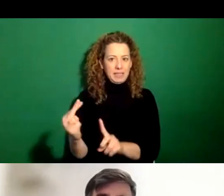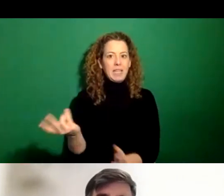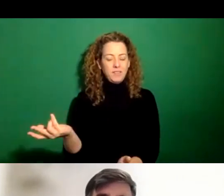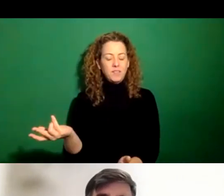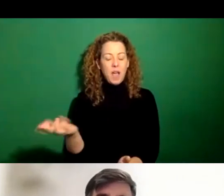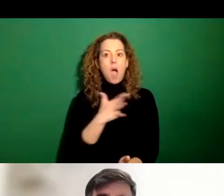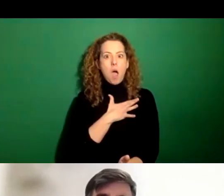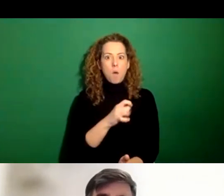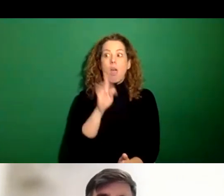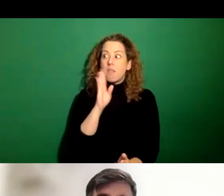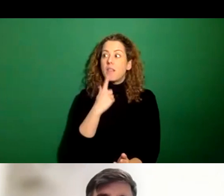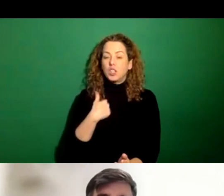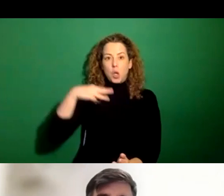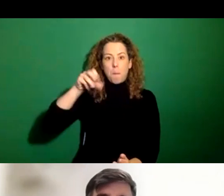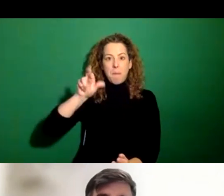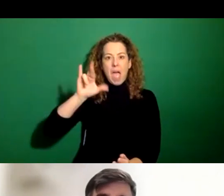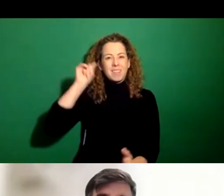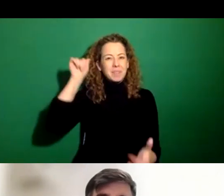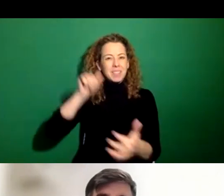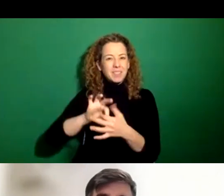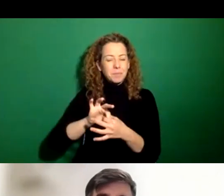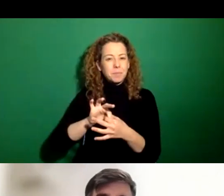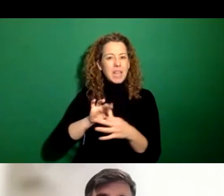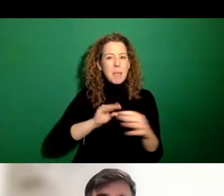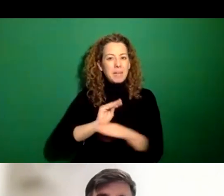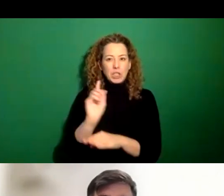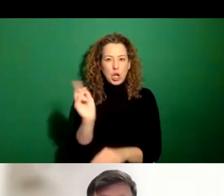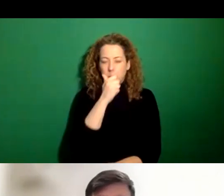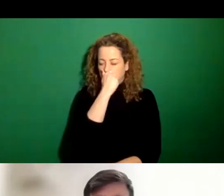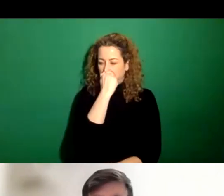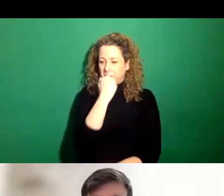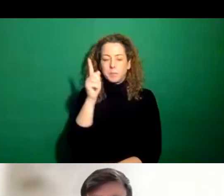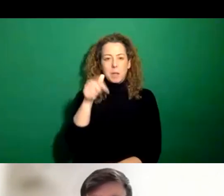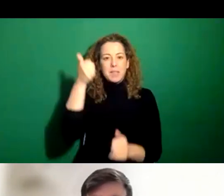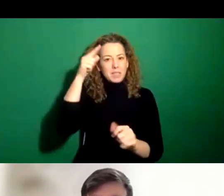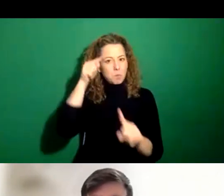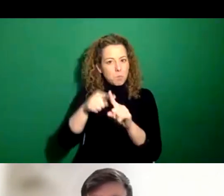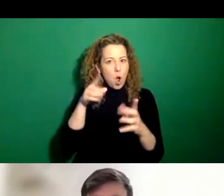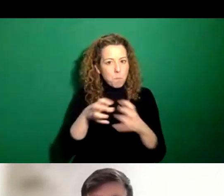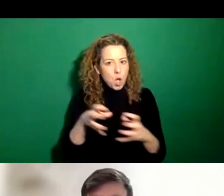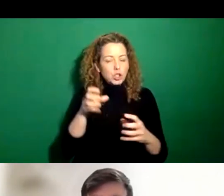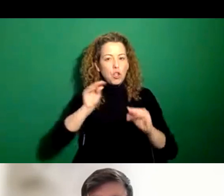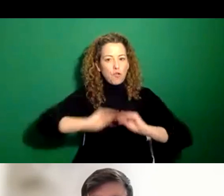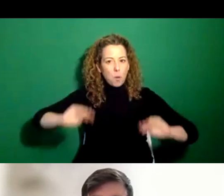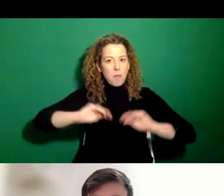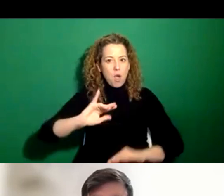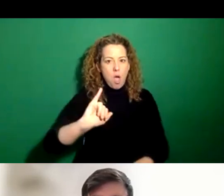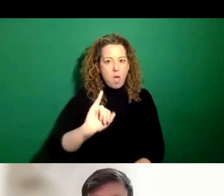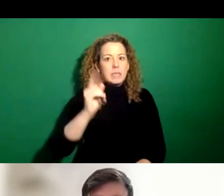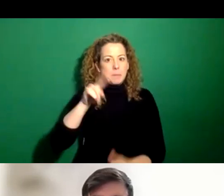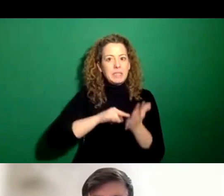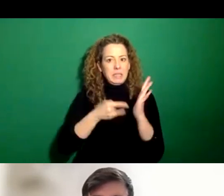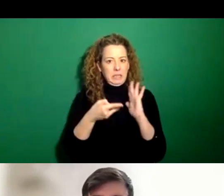quizás, como ella comentaba, no tiene tanto que ver con una inversión, sino con un propósito, con una formación y con un